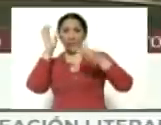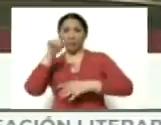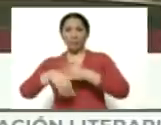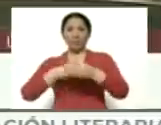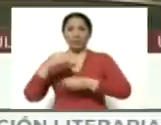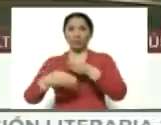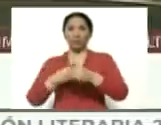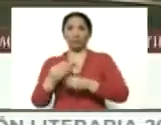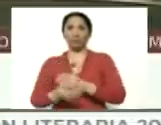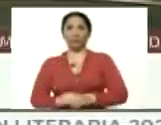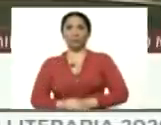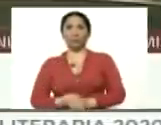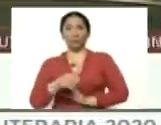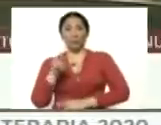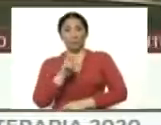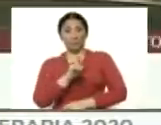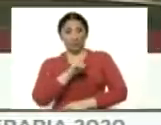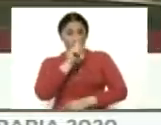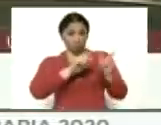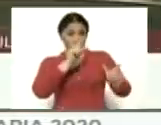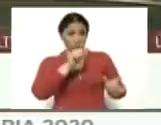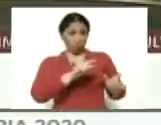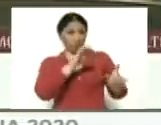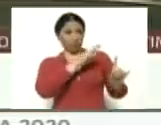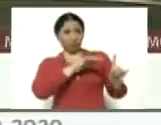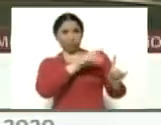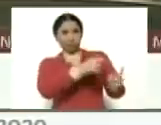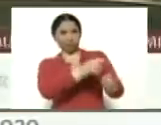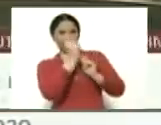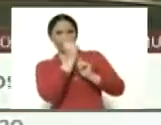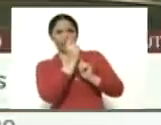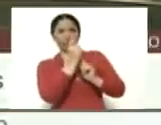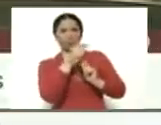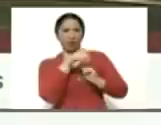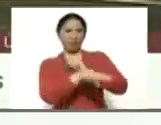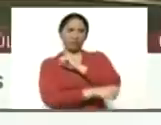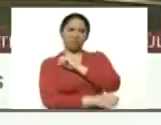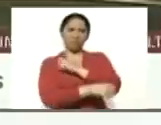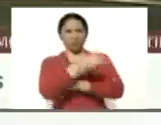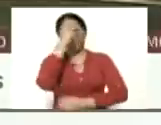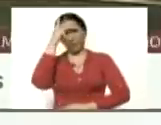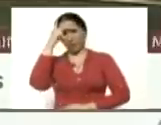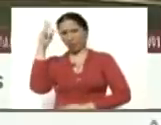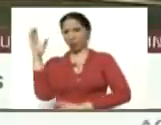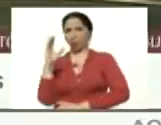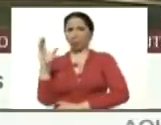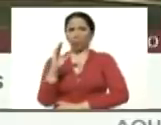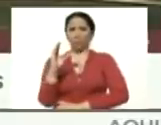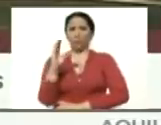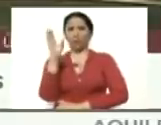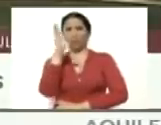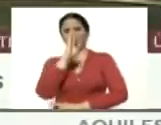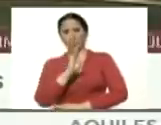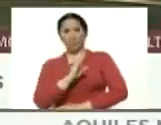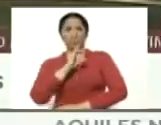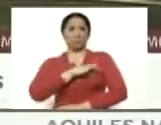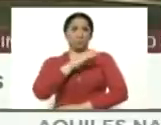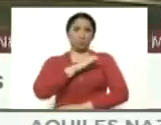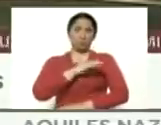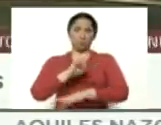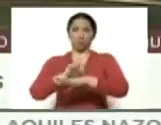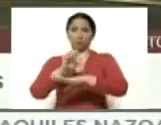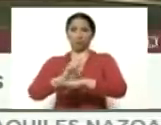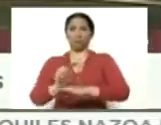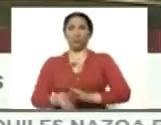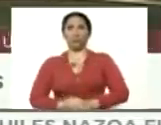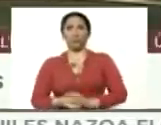que venezolanos y venezolanos engañados fueran estafados en Perú, en Colombia, en Chile, en Ecuador